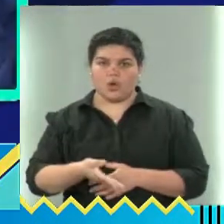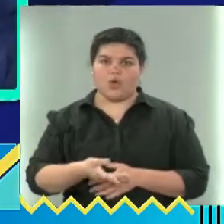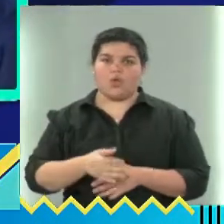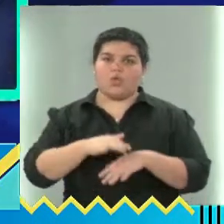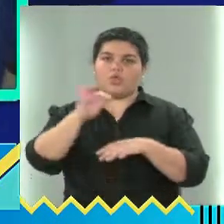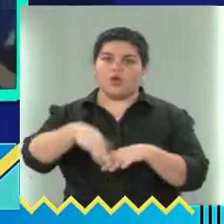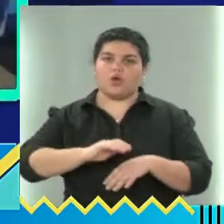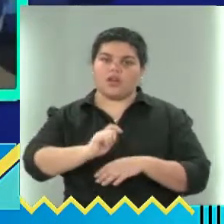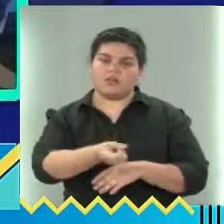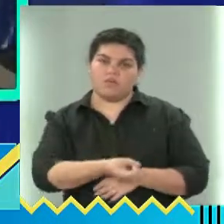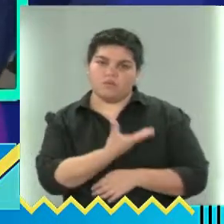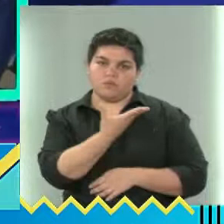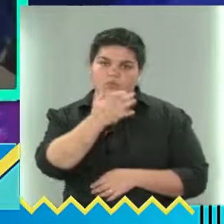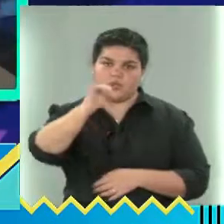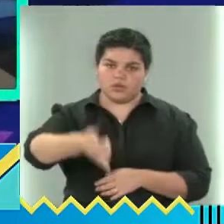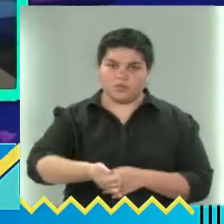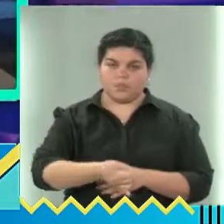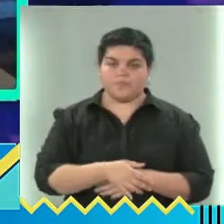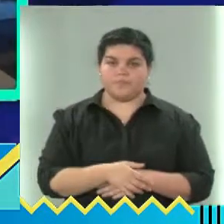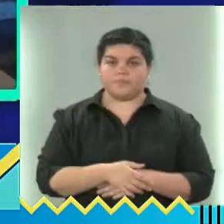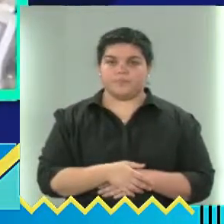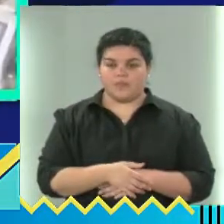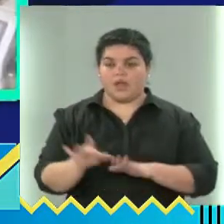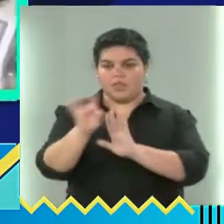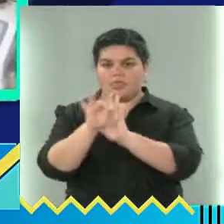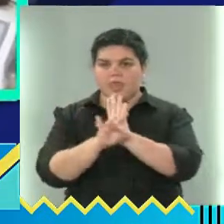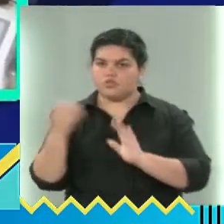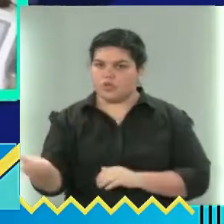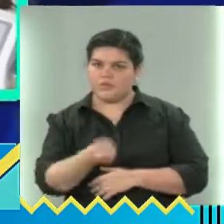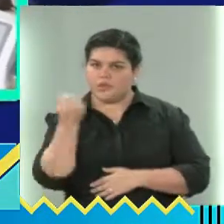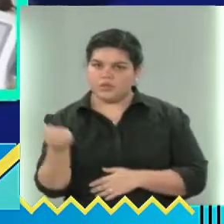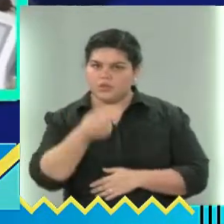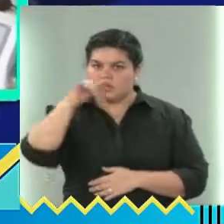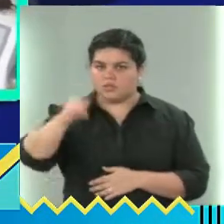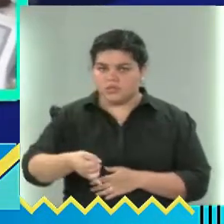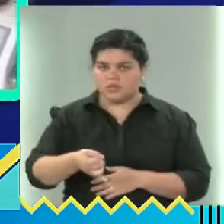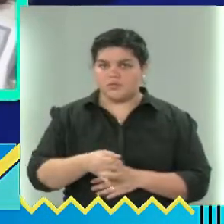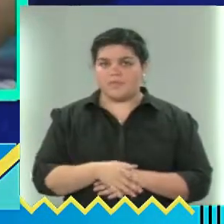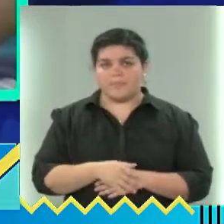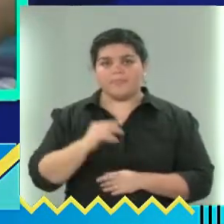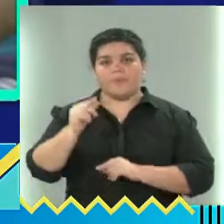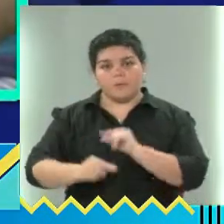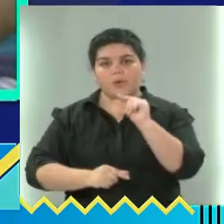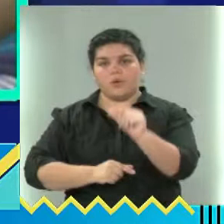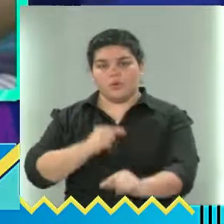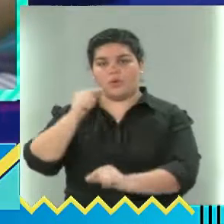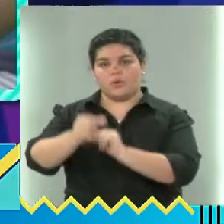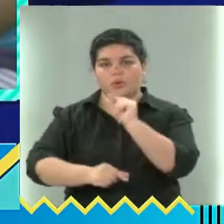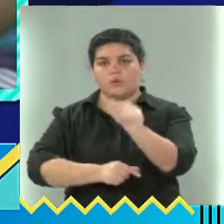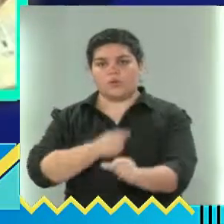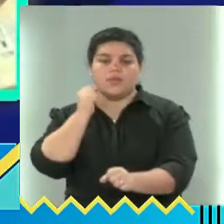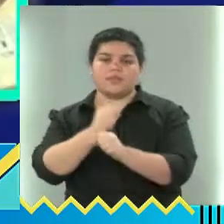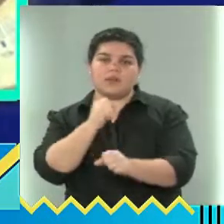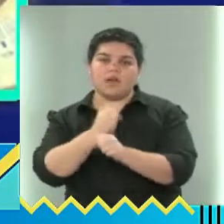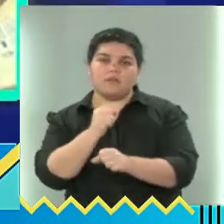Claro. Entonces hay datos alentadores y nos marcan cómo ir trabajando, o sea, por dónde